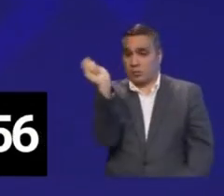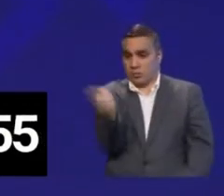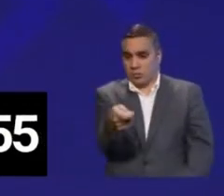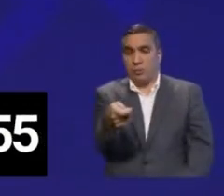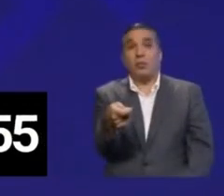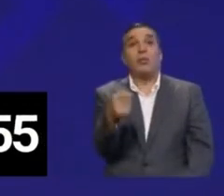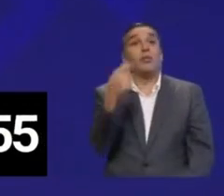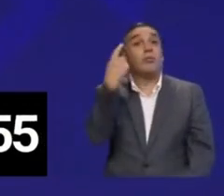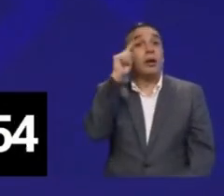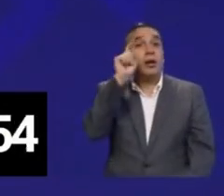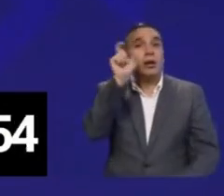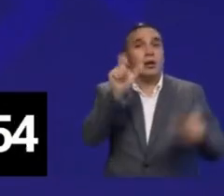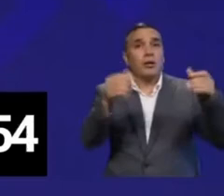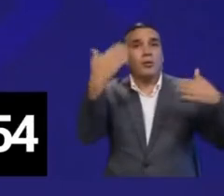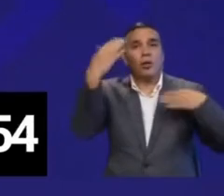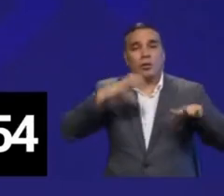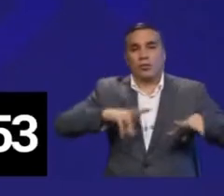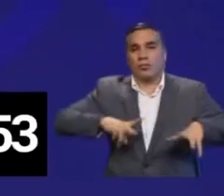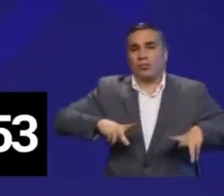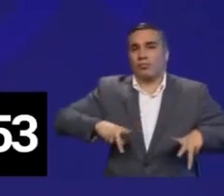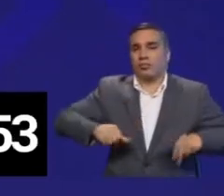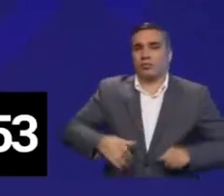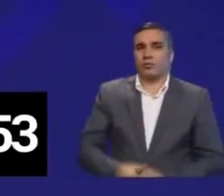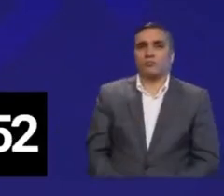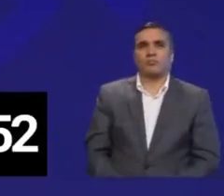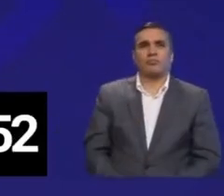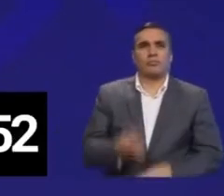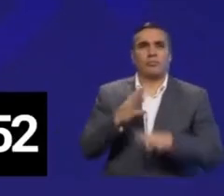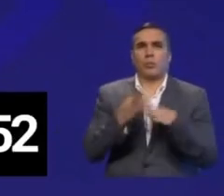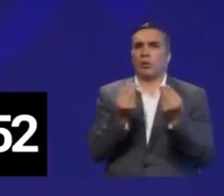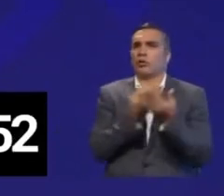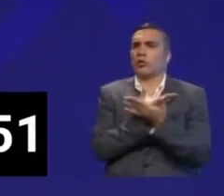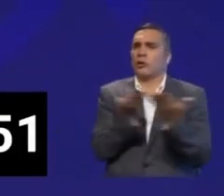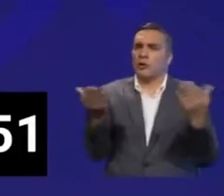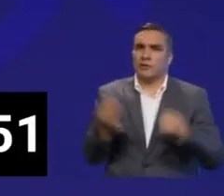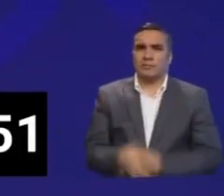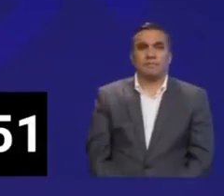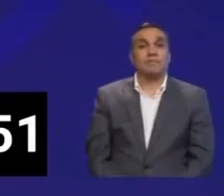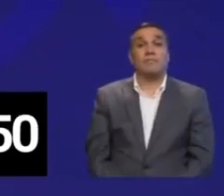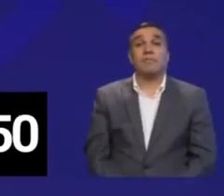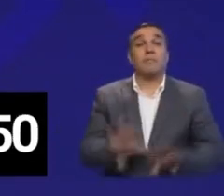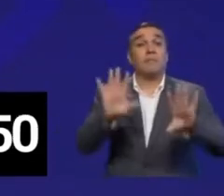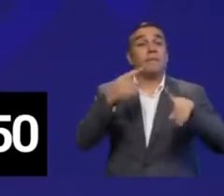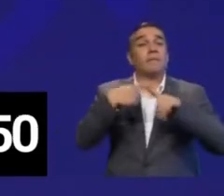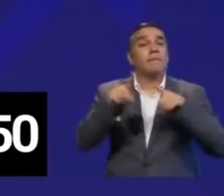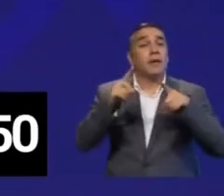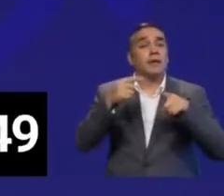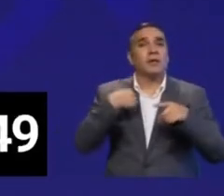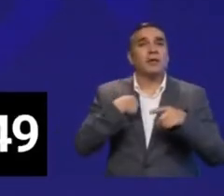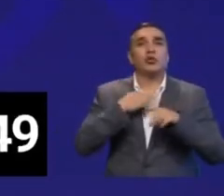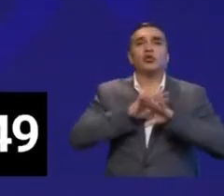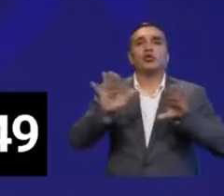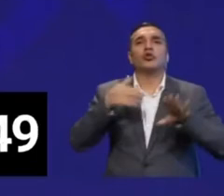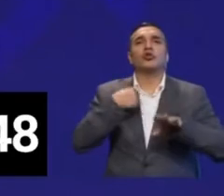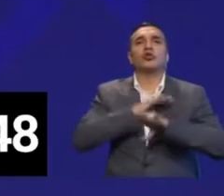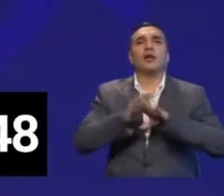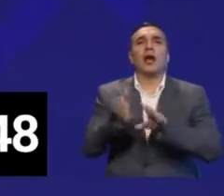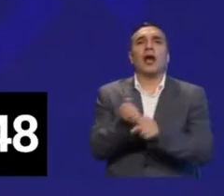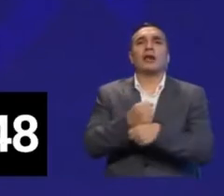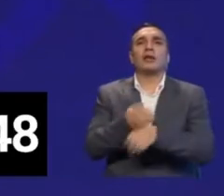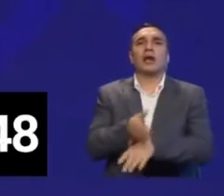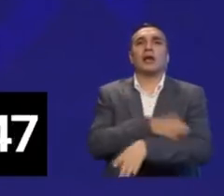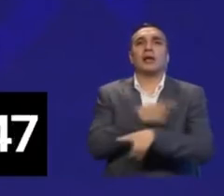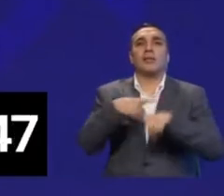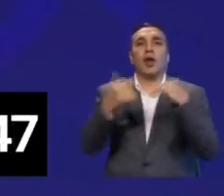para los políticos corruptos. Aquí se ha hablado de muchas cosas. La diferencia es que yo ya lo hice y ahora pues con